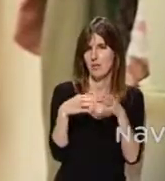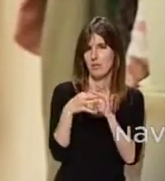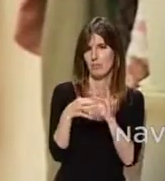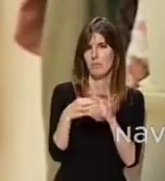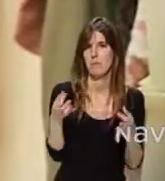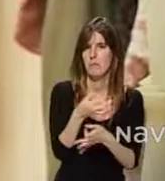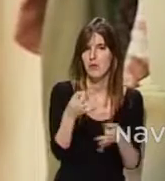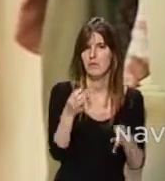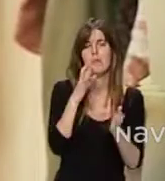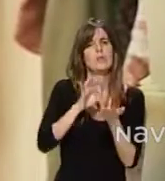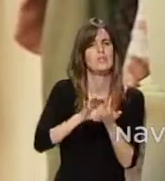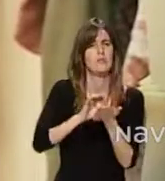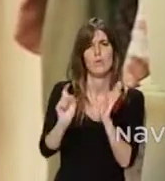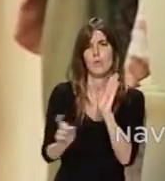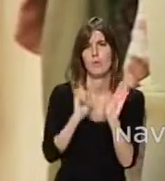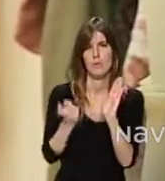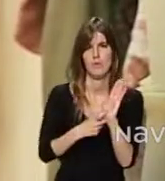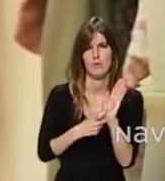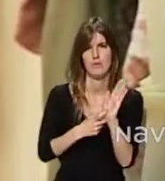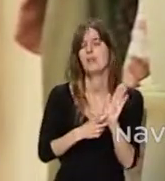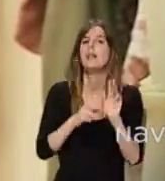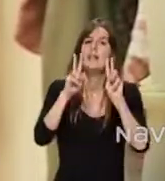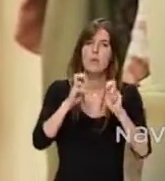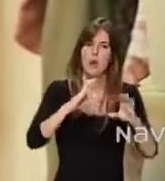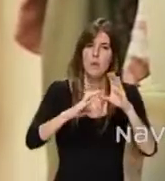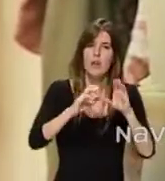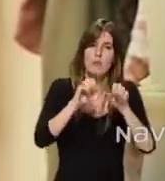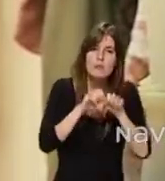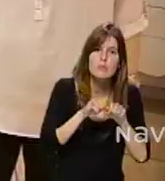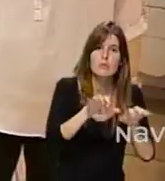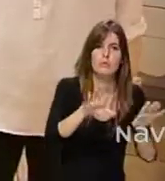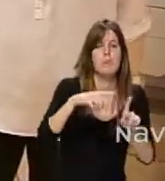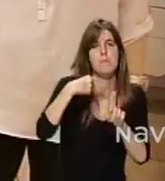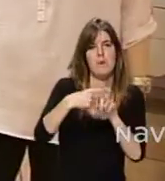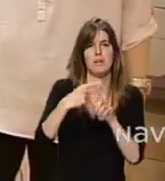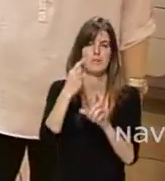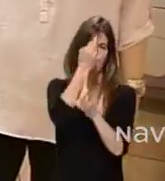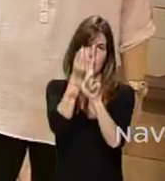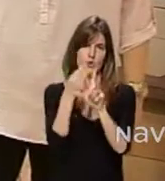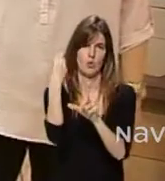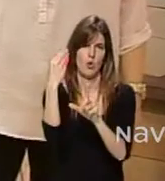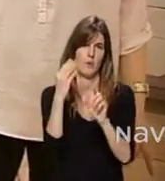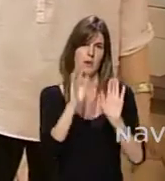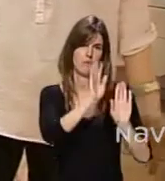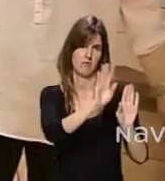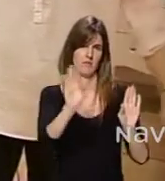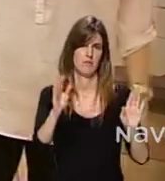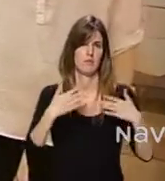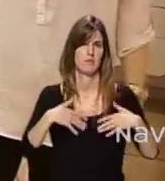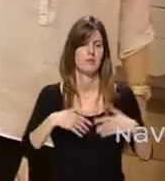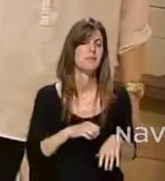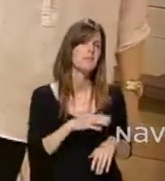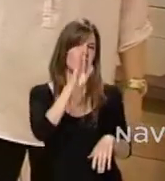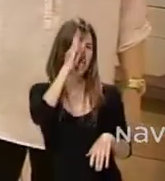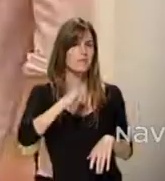poder ofrecer un servicio completo, de unir un poco esa comunicación especializada en el mundo de la moda. Hola, soy Laura y soy una de las socias junto con